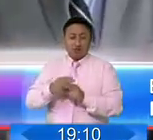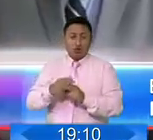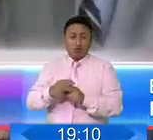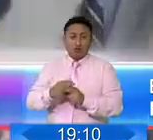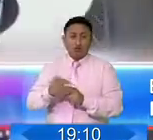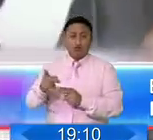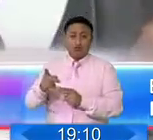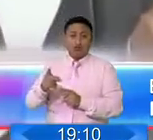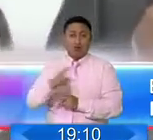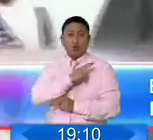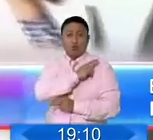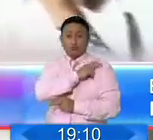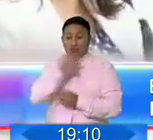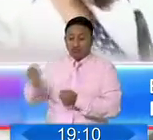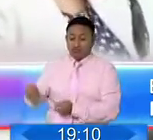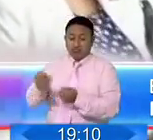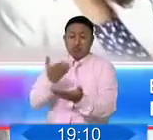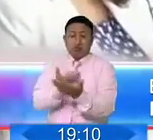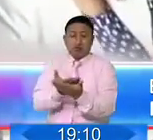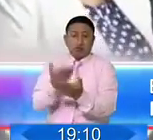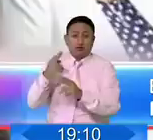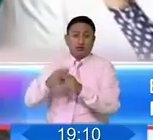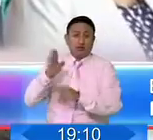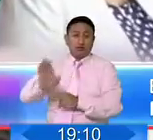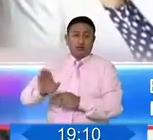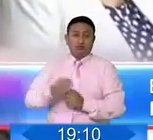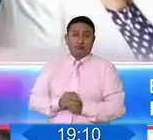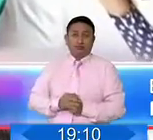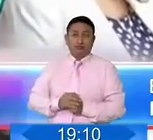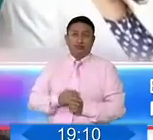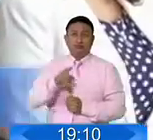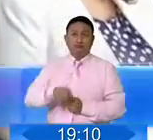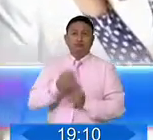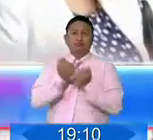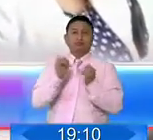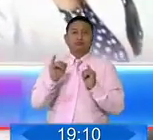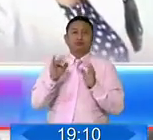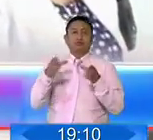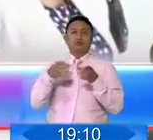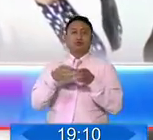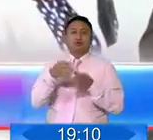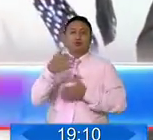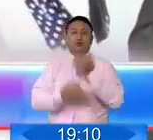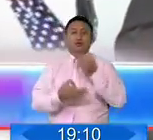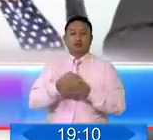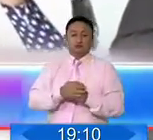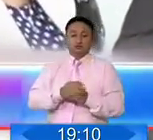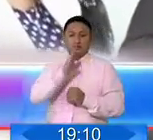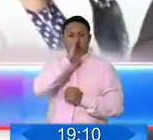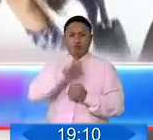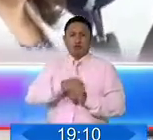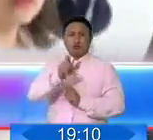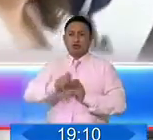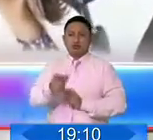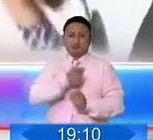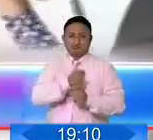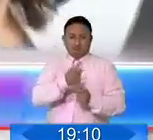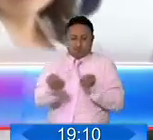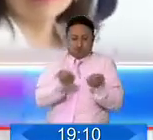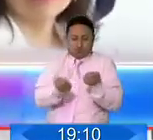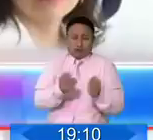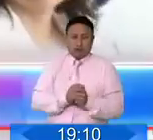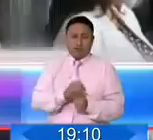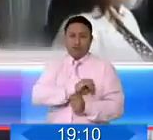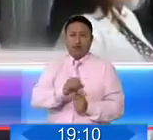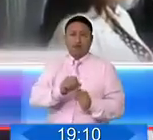la Academia. La independencia de la función judicial para que jamás ella sea manipulada, caiga en manos